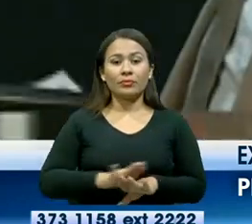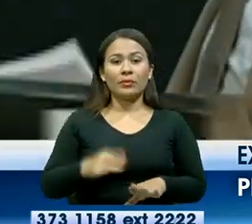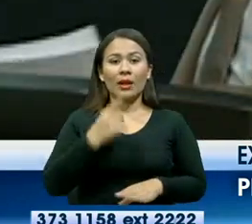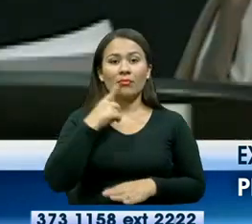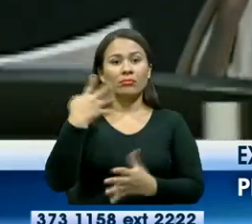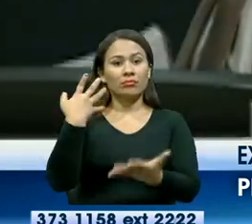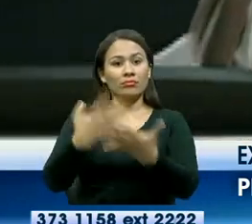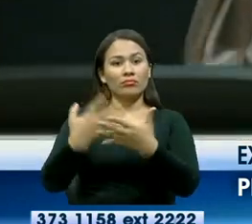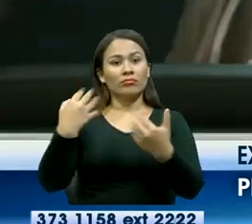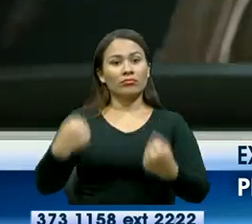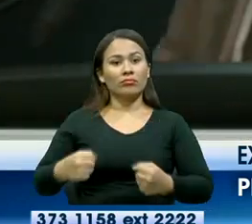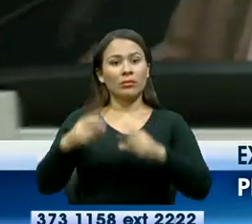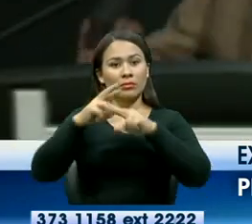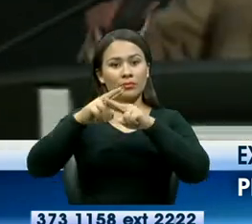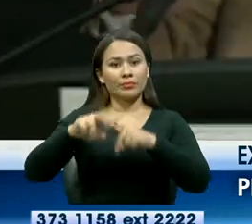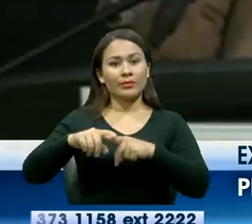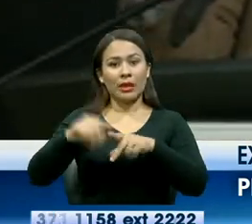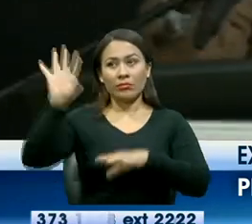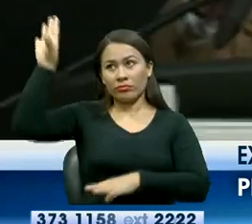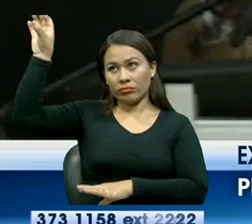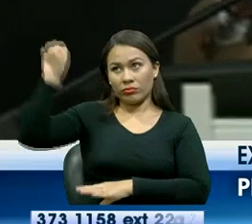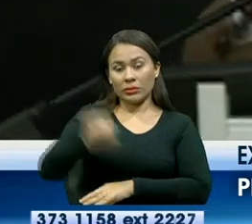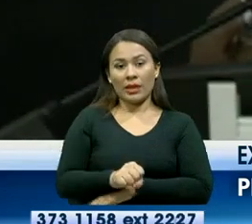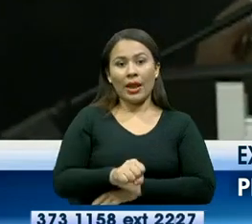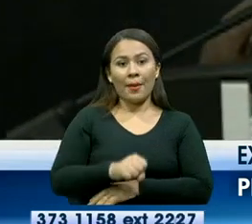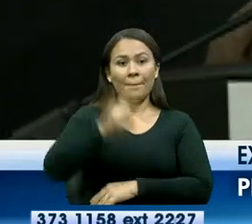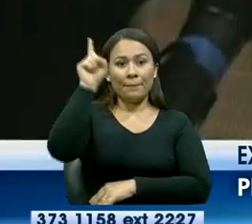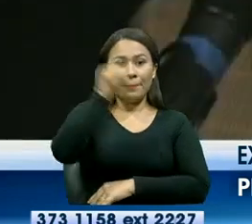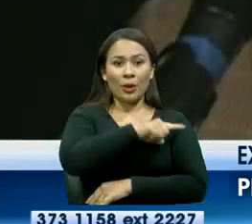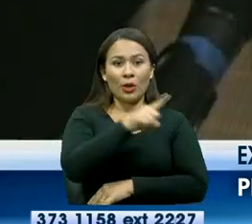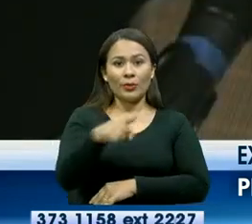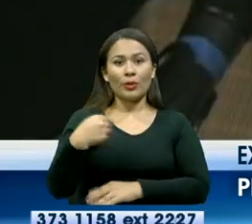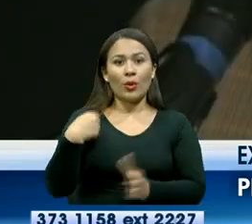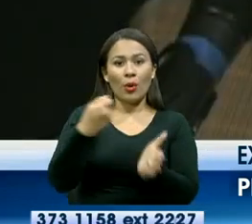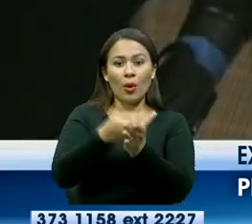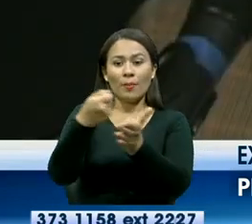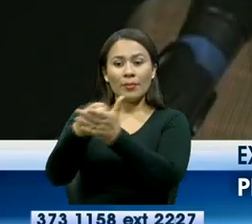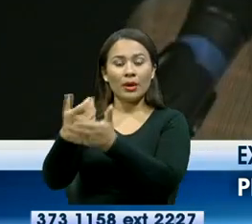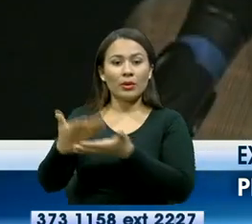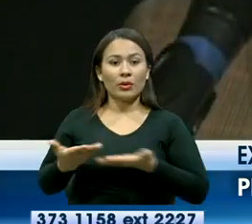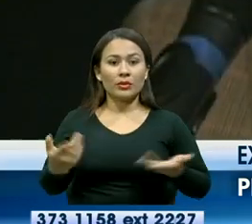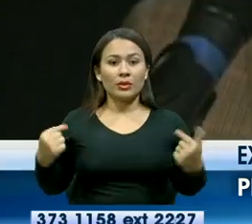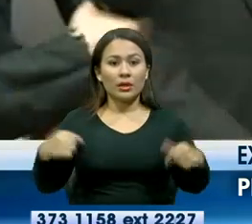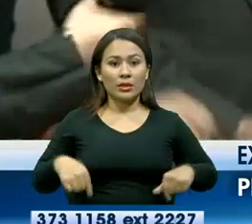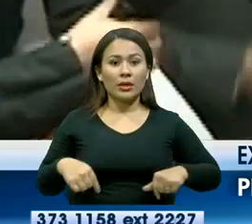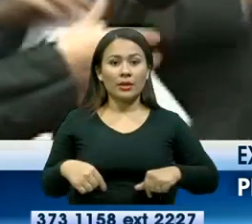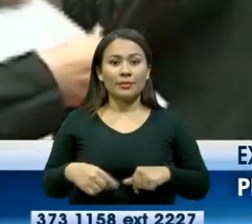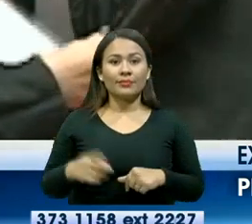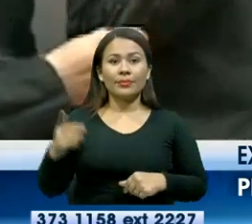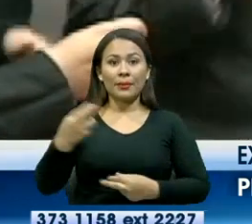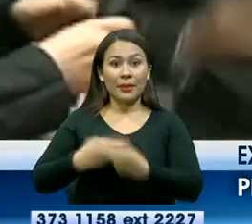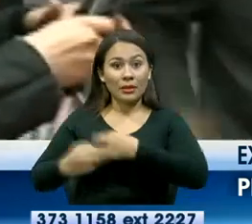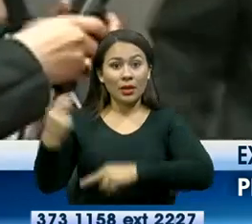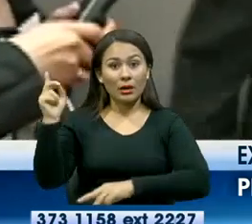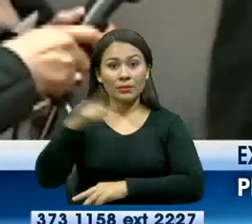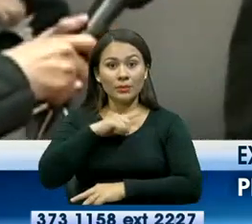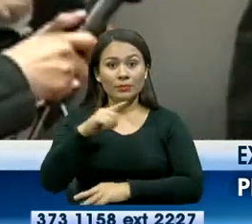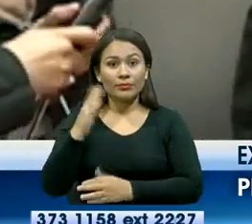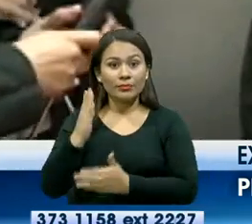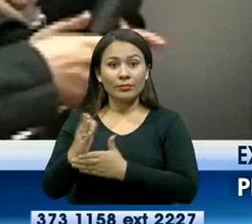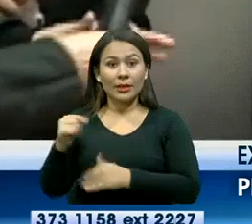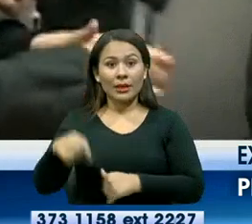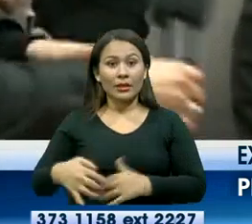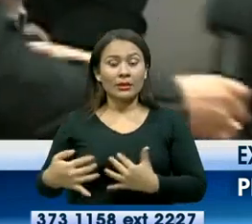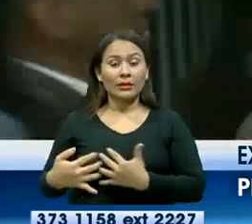prisión preventiva, su extradición, prohibición de enajenar todos los bienes y retención de sus cuentas en el país y